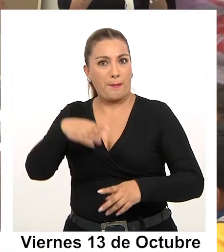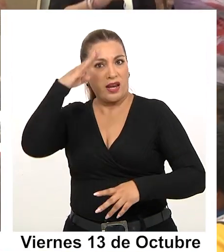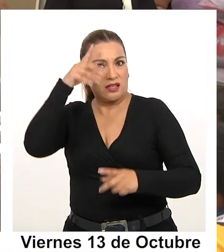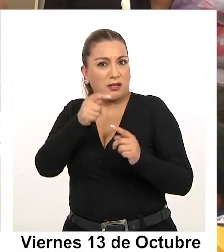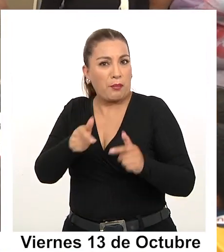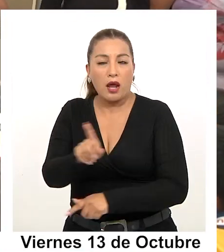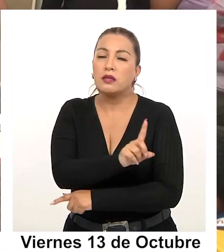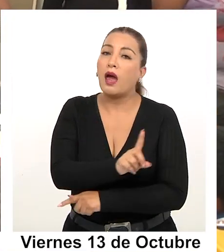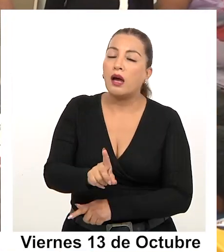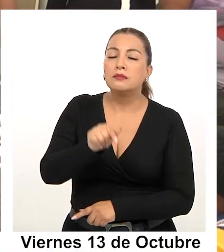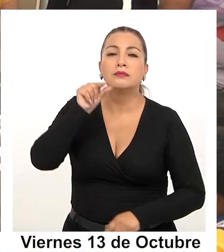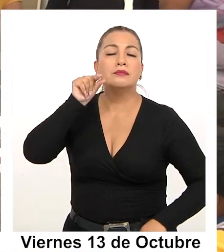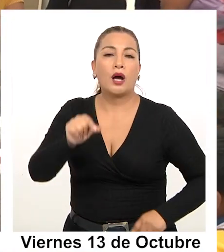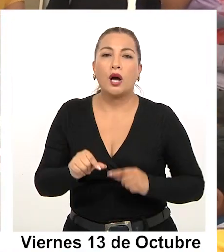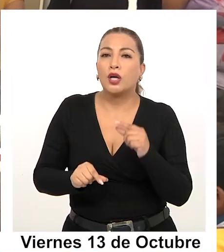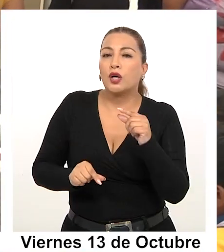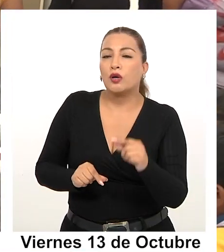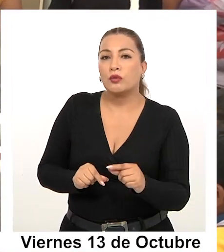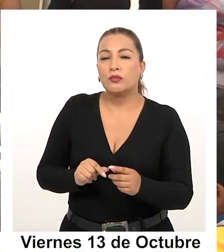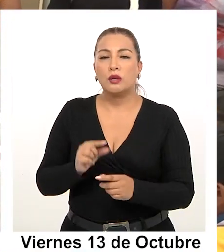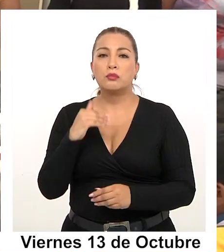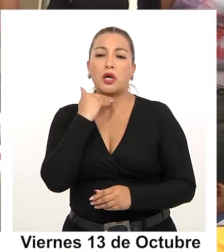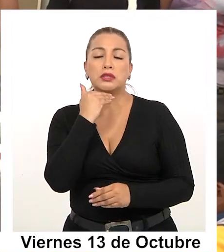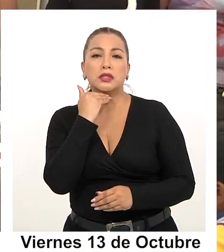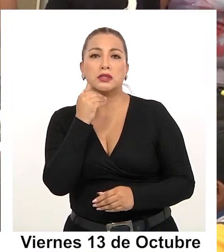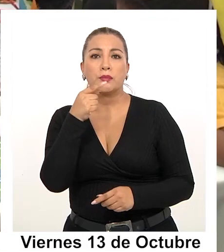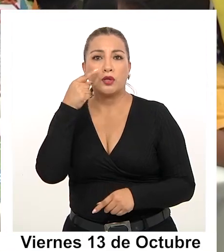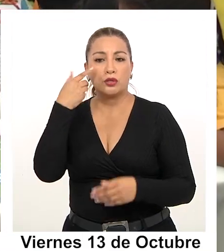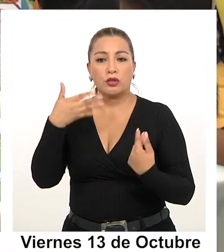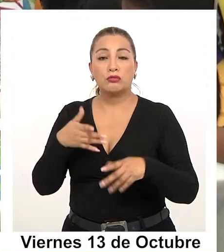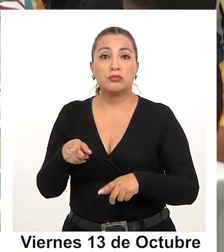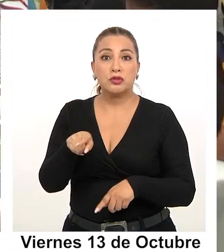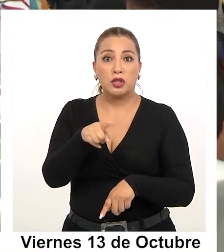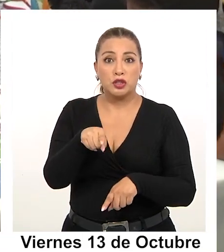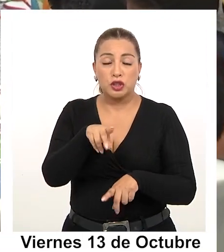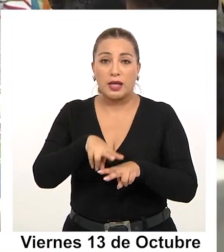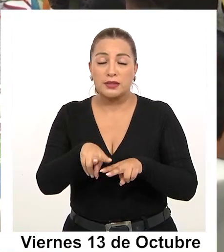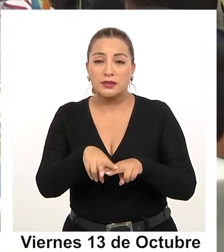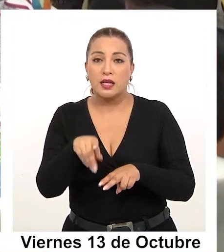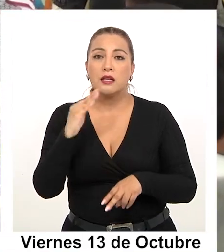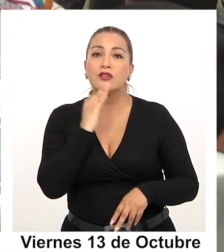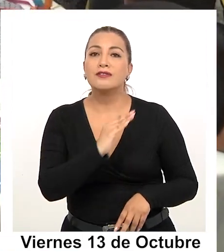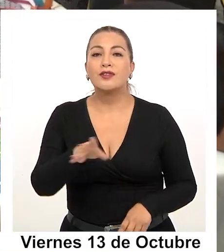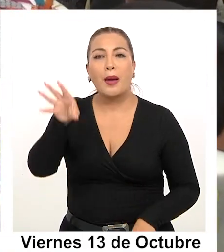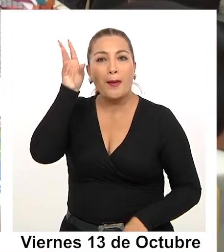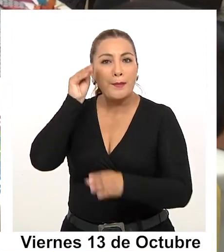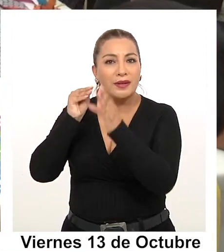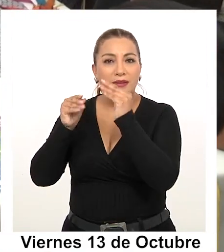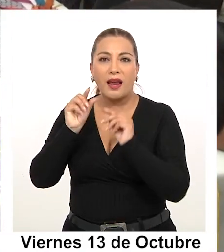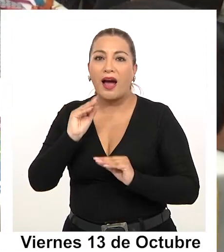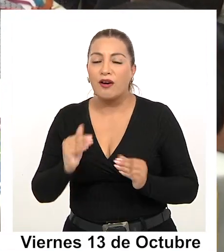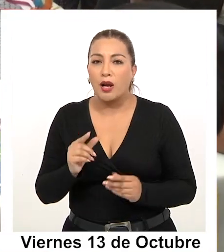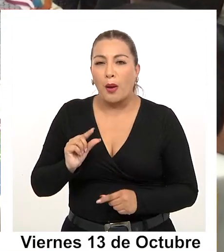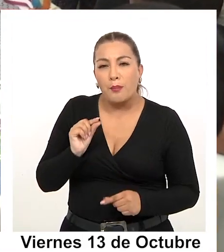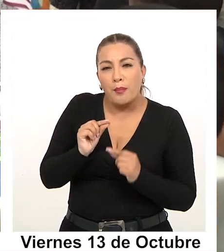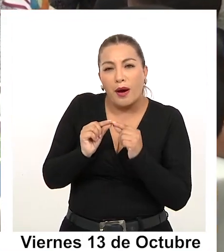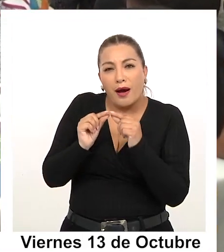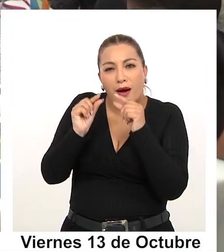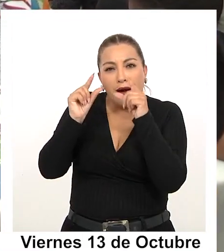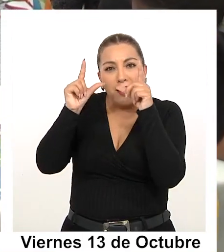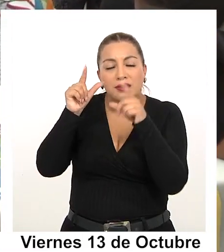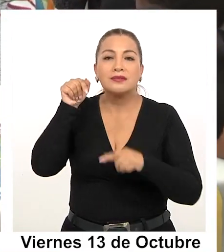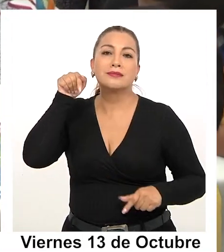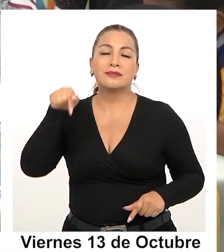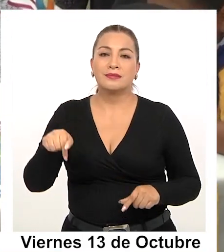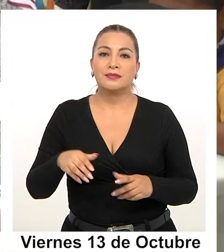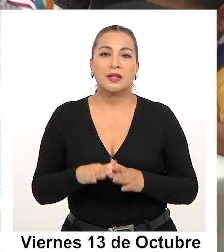en eso, sino que con un robot tan simple como el que nosotros usamos, ellos están aprendiendo desde ya algunas cositas